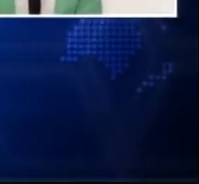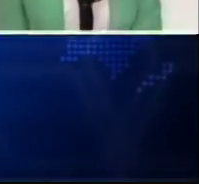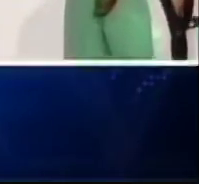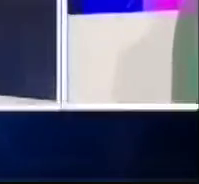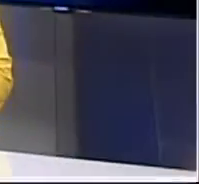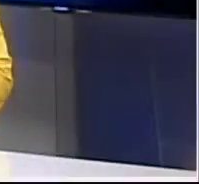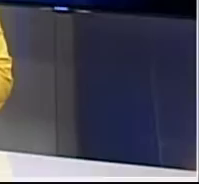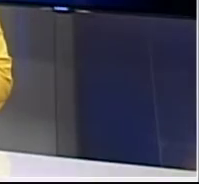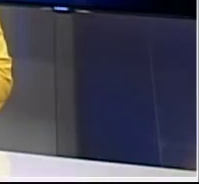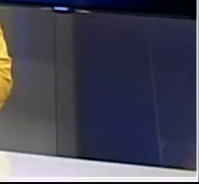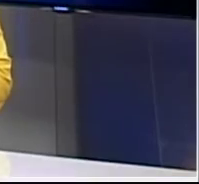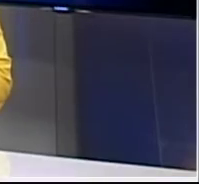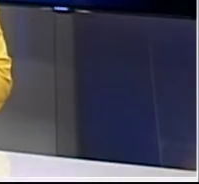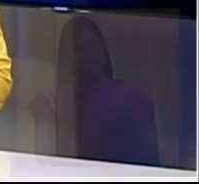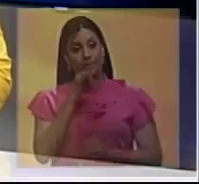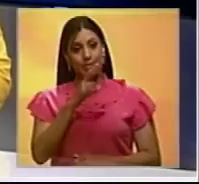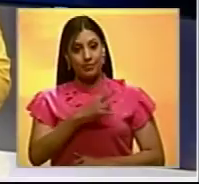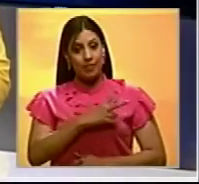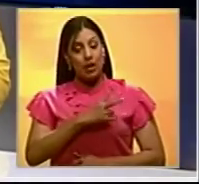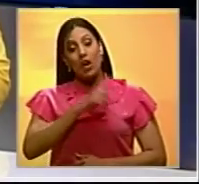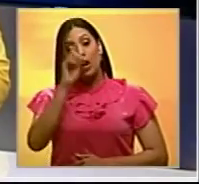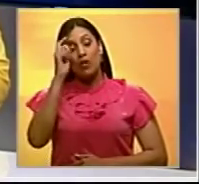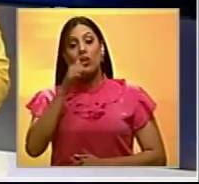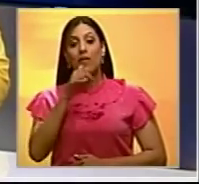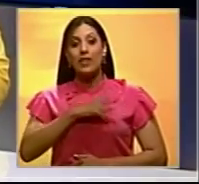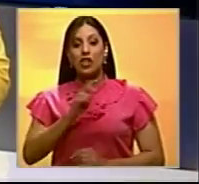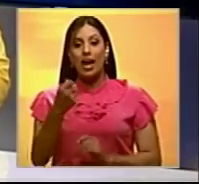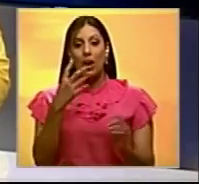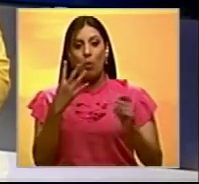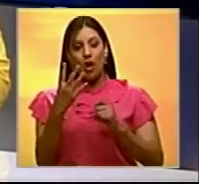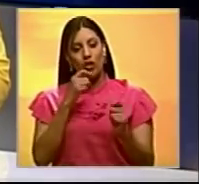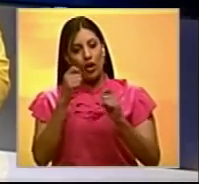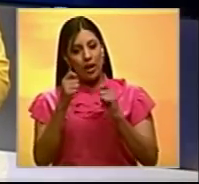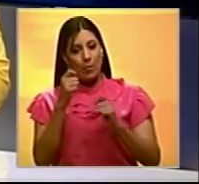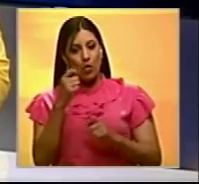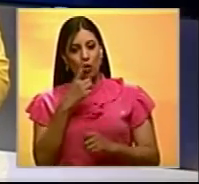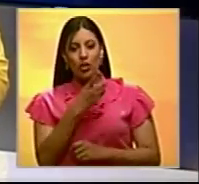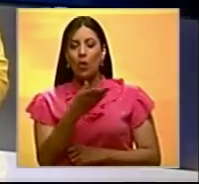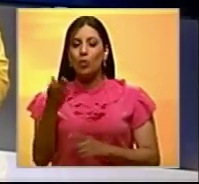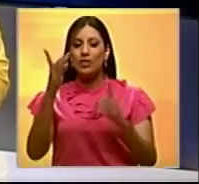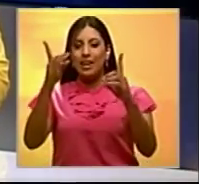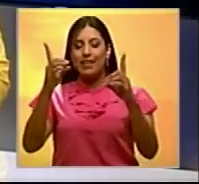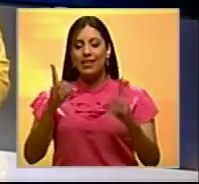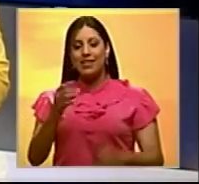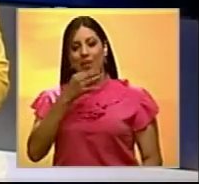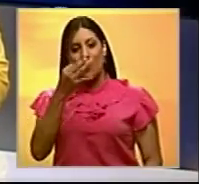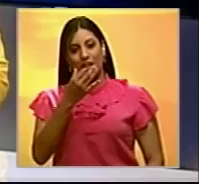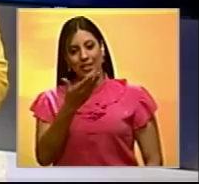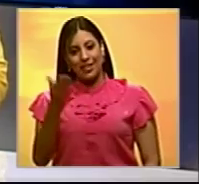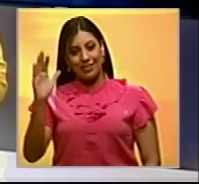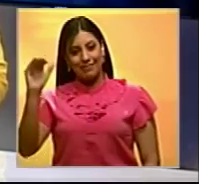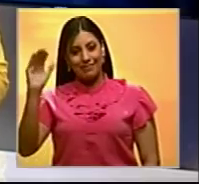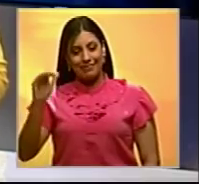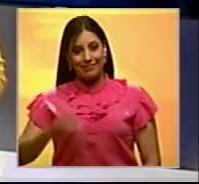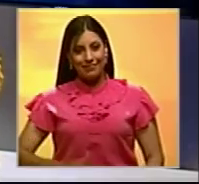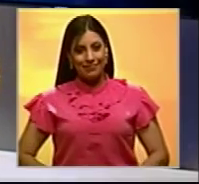Gracias, Endrina. Así finaliza esta emisión meridiana. Recuerden, Noticiero Venevisión Canal 4 reporta, ustedes deciden.